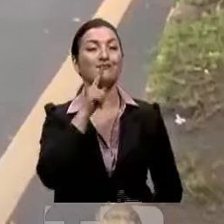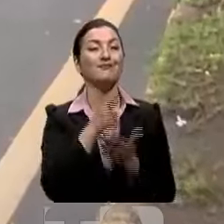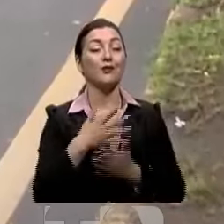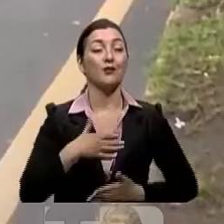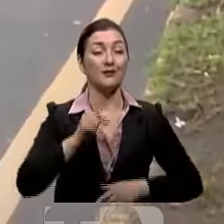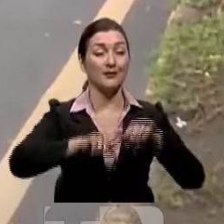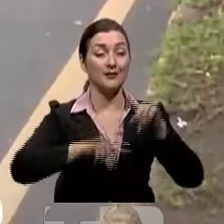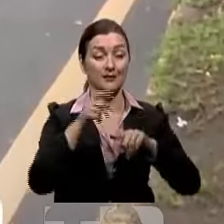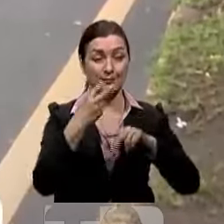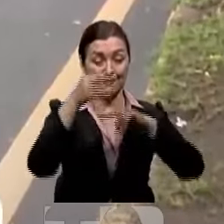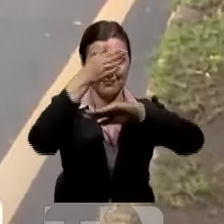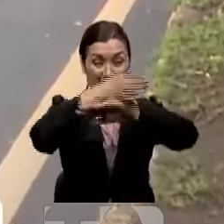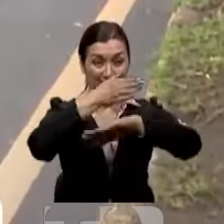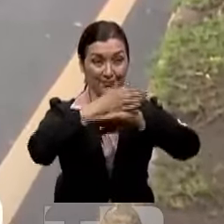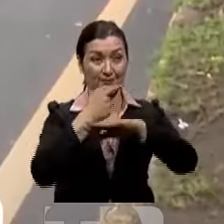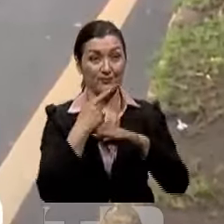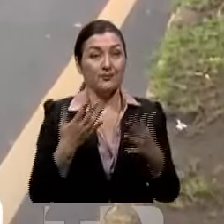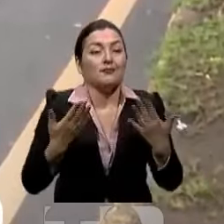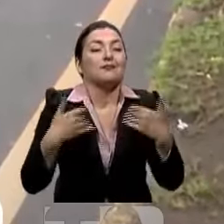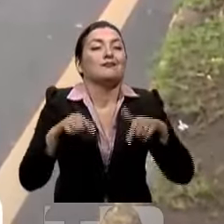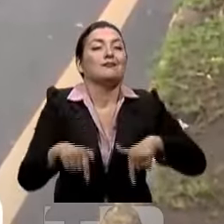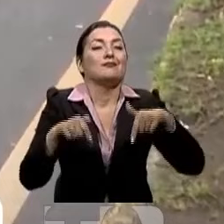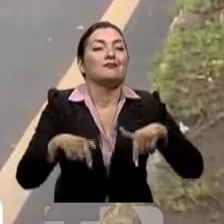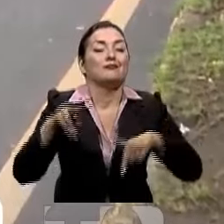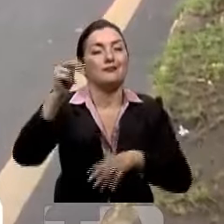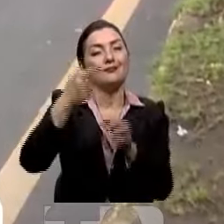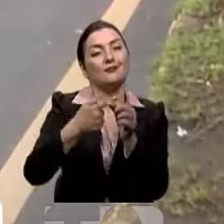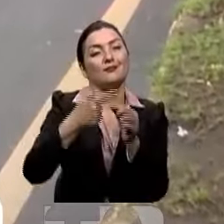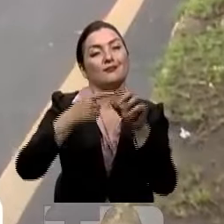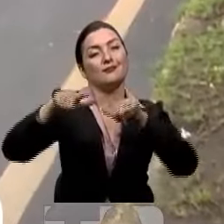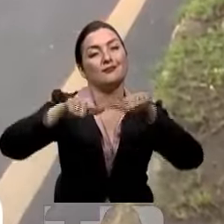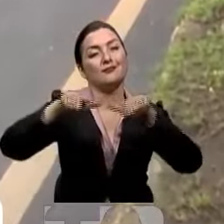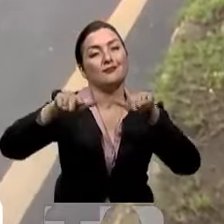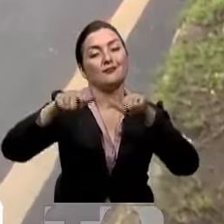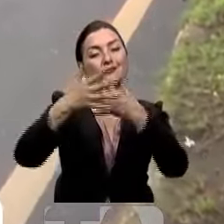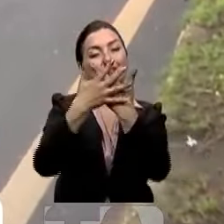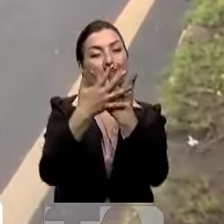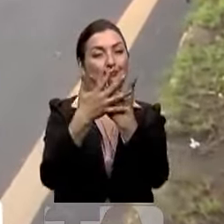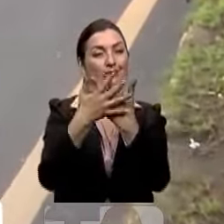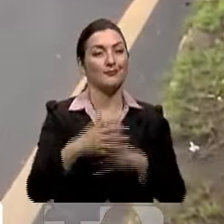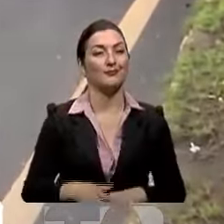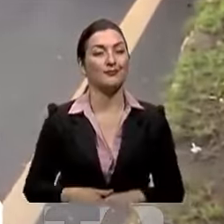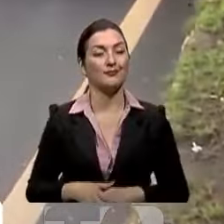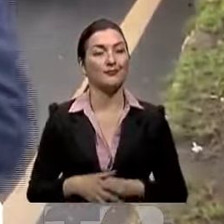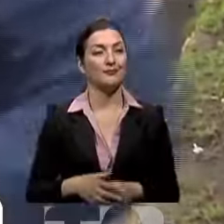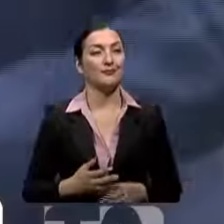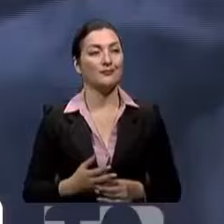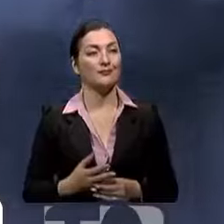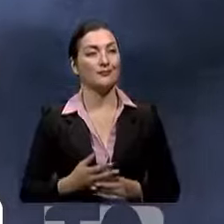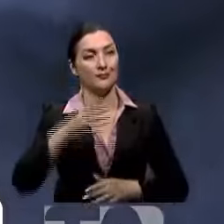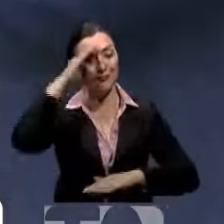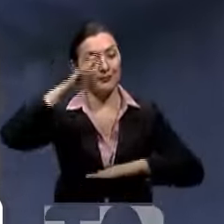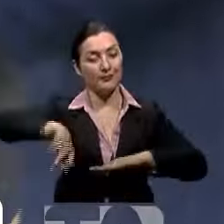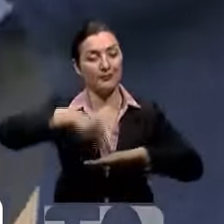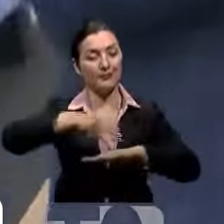Televidentes, tal como ustedes bien lo mencionan, nosotros nos encontramos acá en el norte de la capital, justamente en el sector de Carcelén, lugar donde la Policía Nacional está